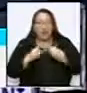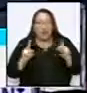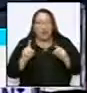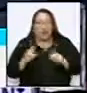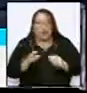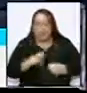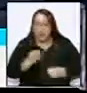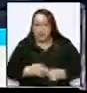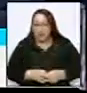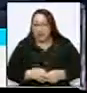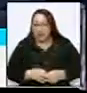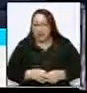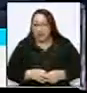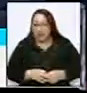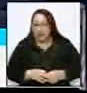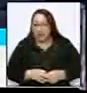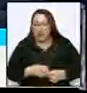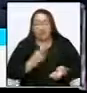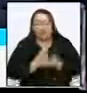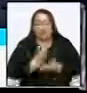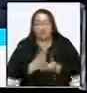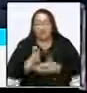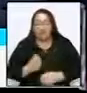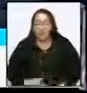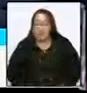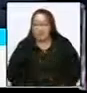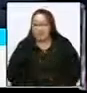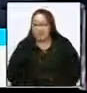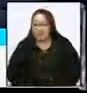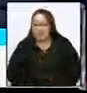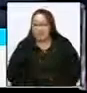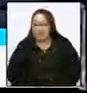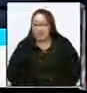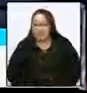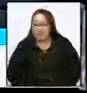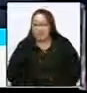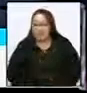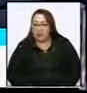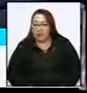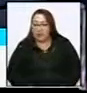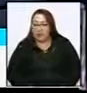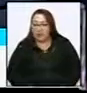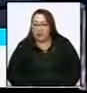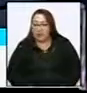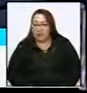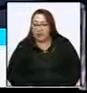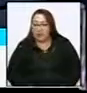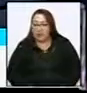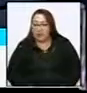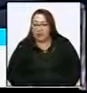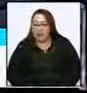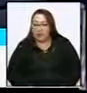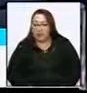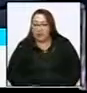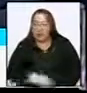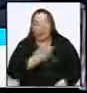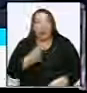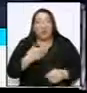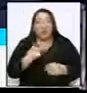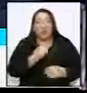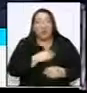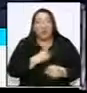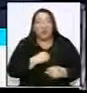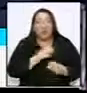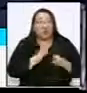de hecho son bien marcadas. Creo que una crisis ministerial que dé origen a la disolución del Congreso no